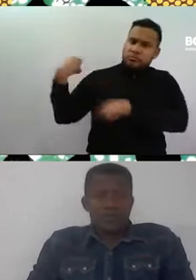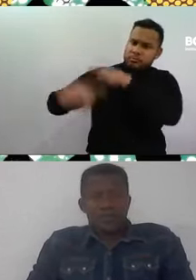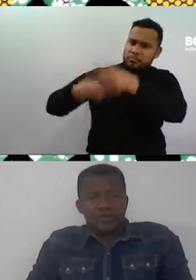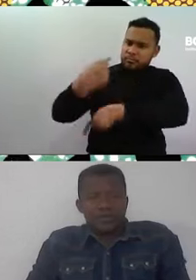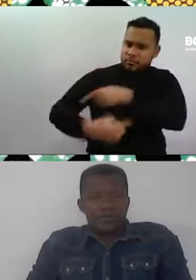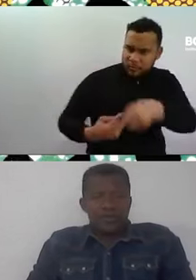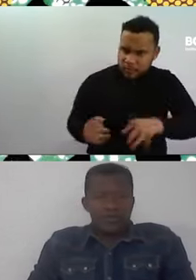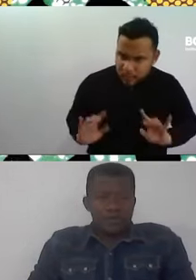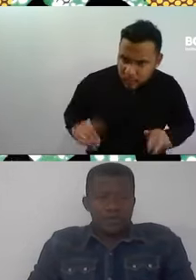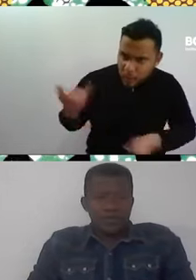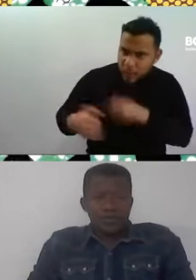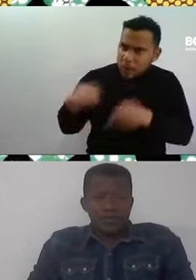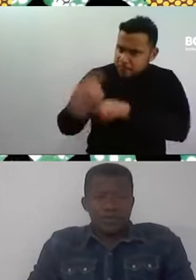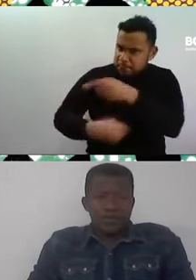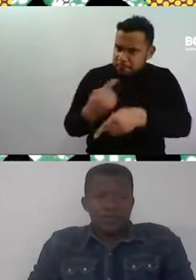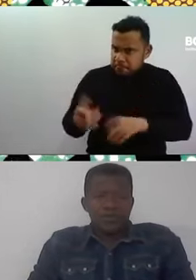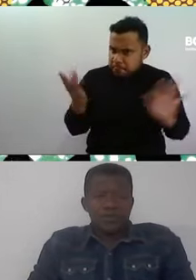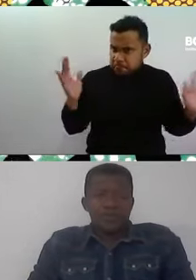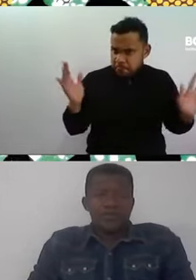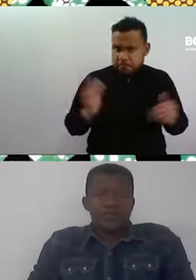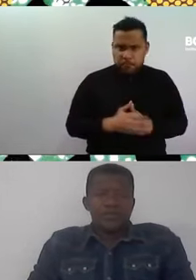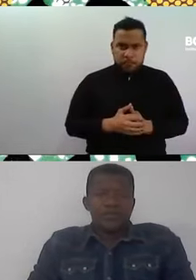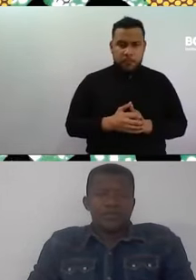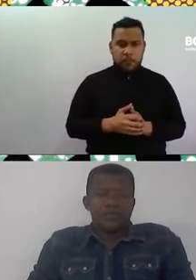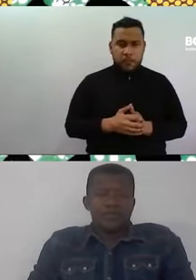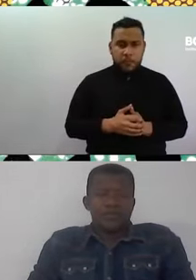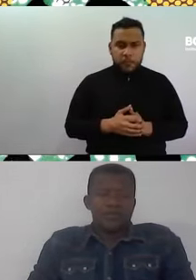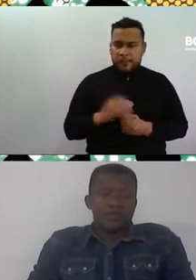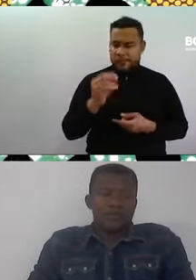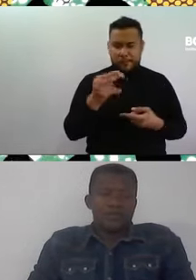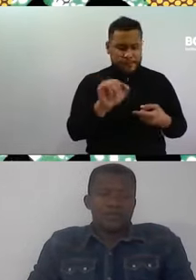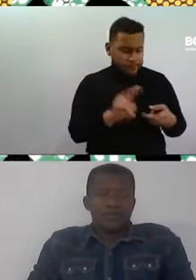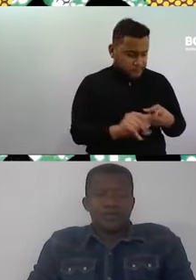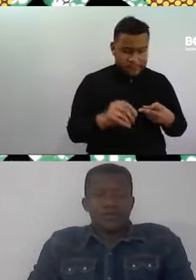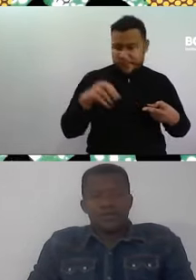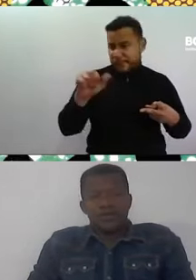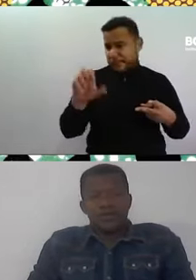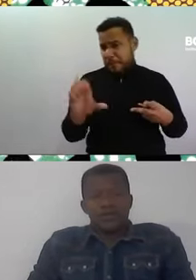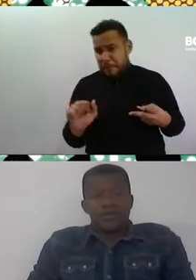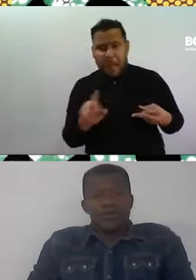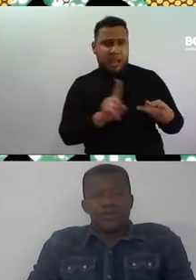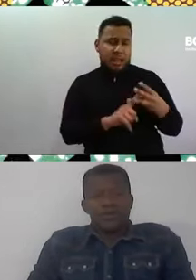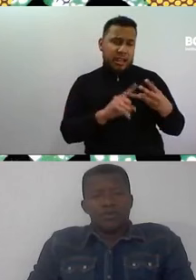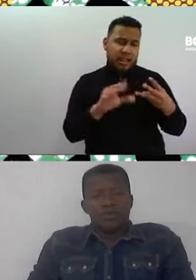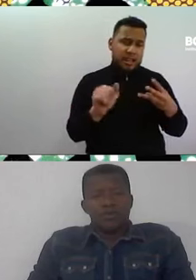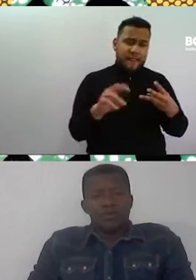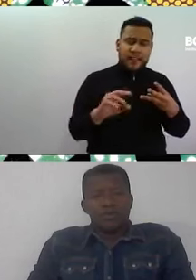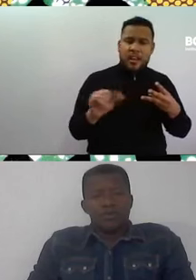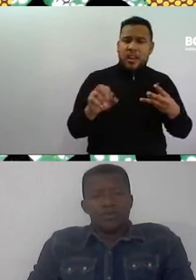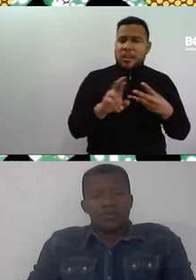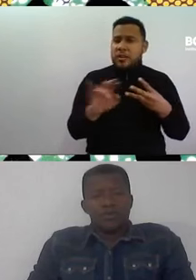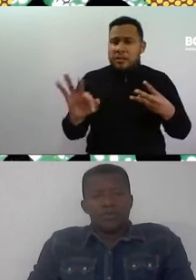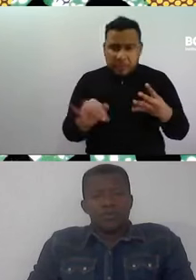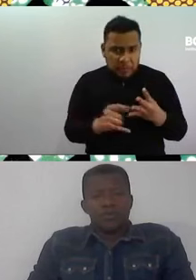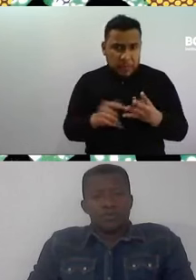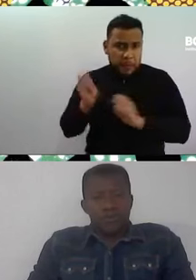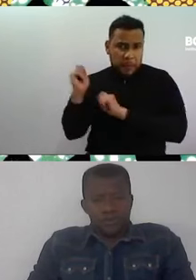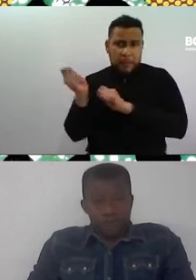juegos tradicionales? Hombre, si está la china, la pepa, el cabe, la carrucha, el bate,